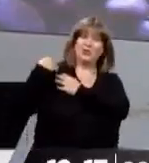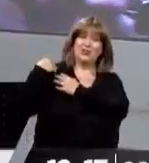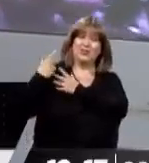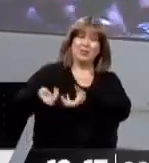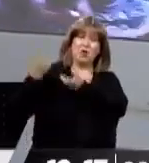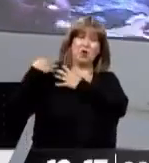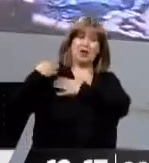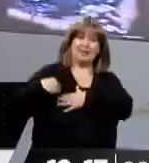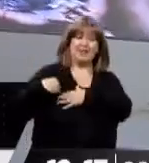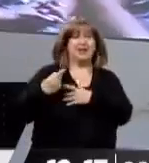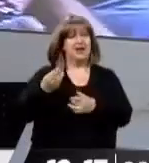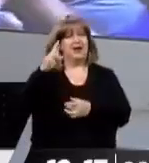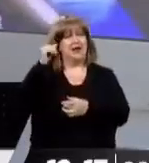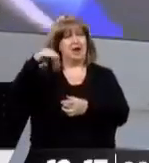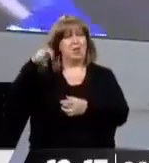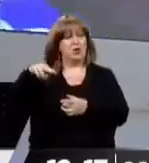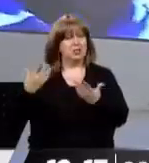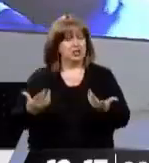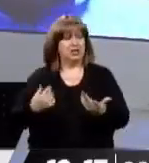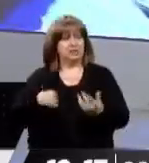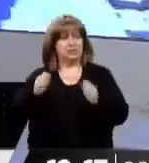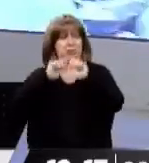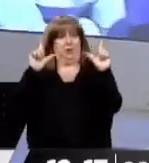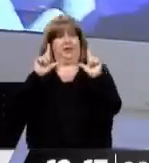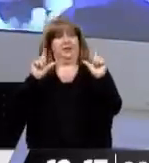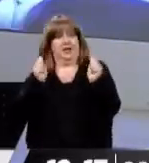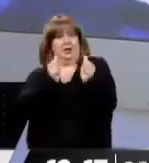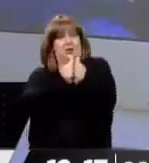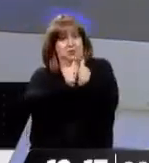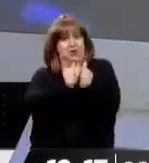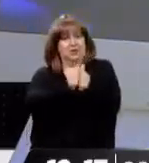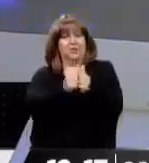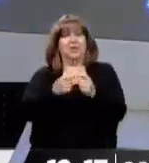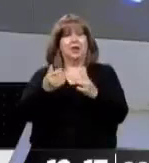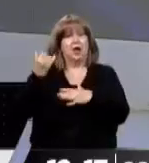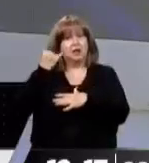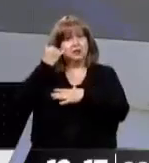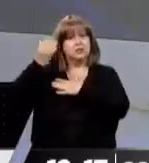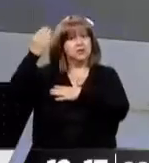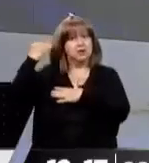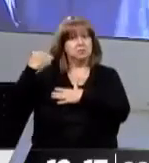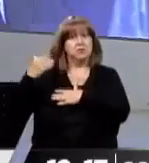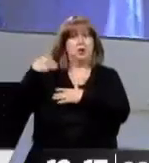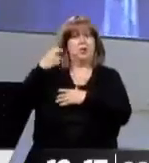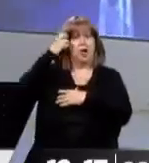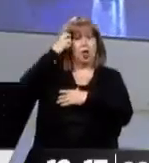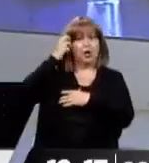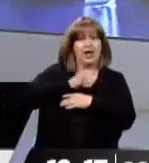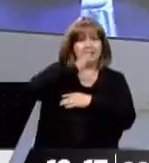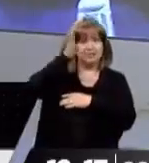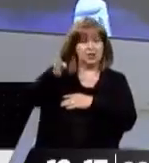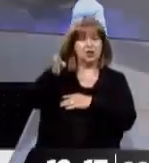la presencia? No estaba anunciado. No, por lo menos no. Él no lo había dicho, no lo había manifestado. No. Un Ramón que en el último tiempo, después de haber llegado al Congreso de la Nación por una